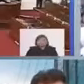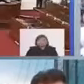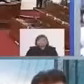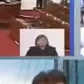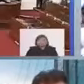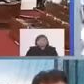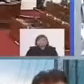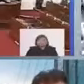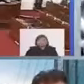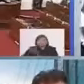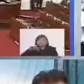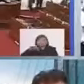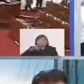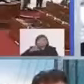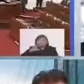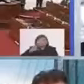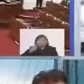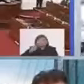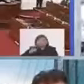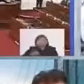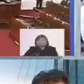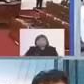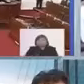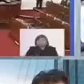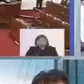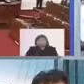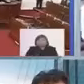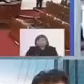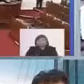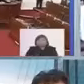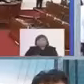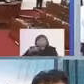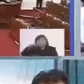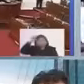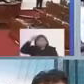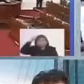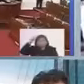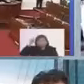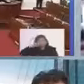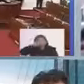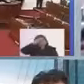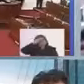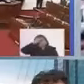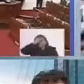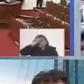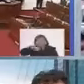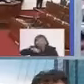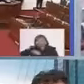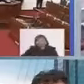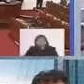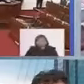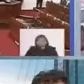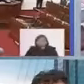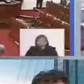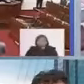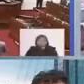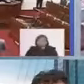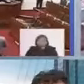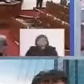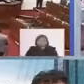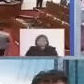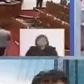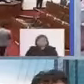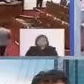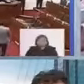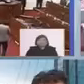la decisión de Pedro Castillo de disolver el Congreso. Este hecho se ha visto en los años